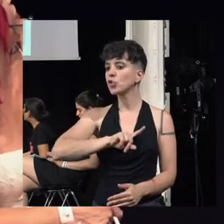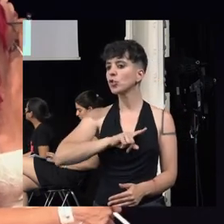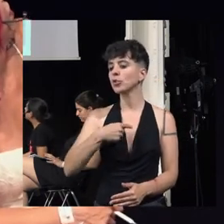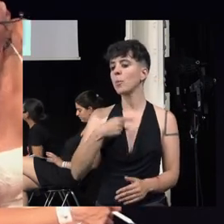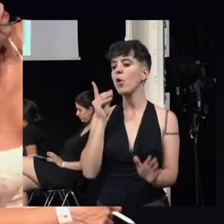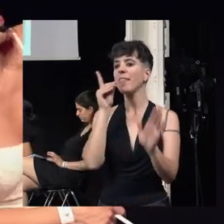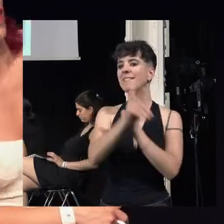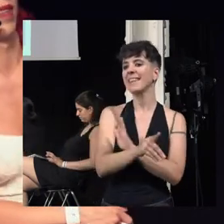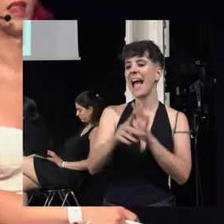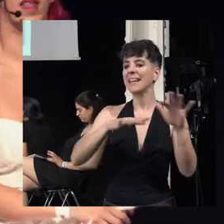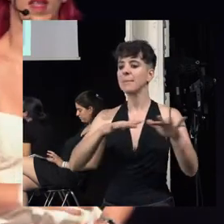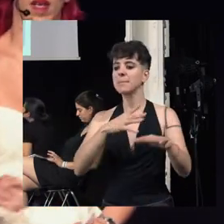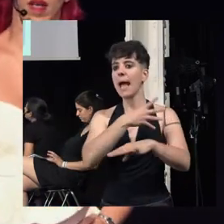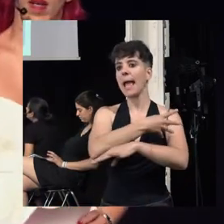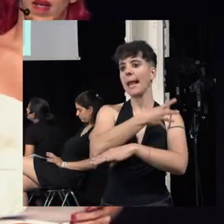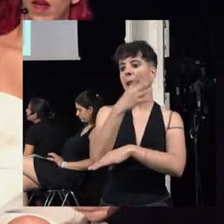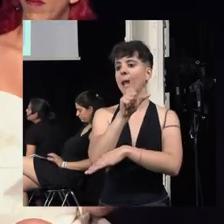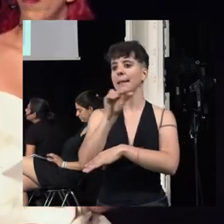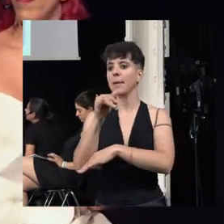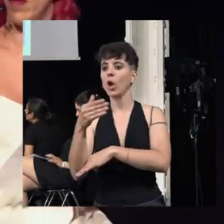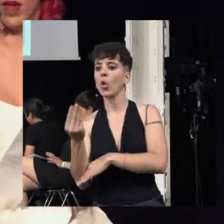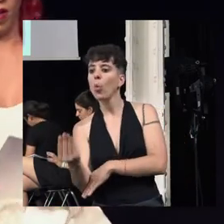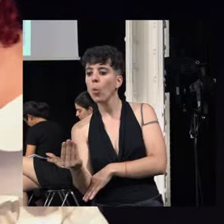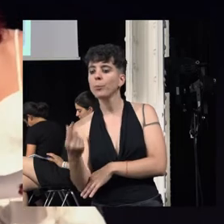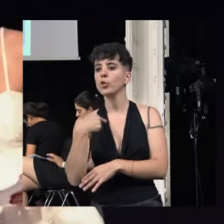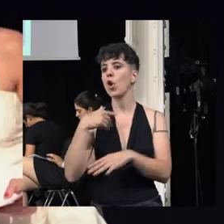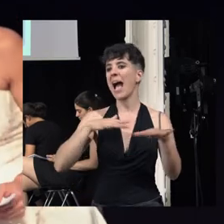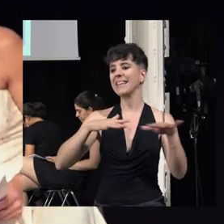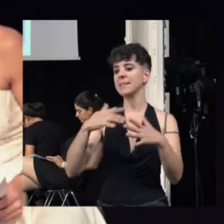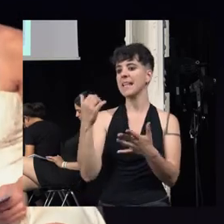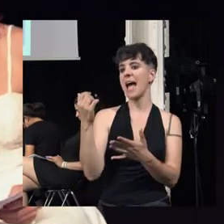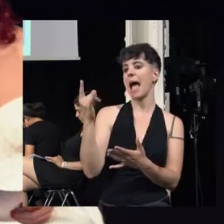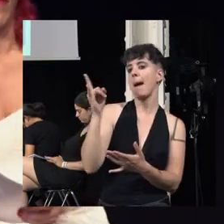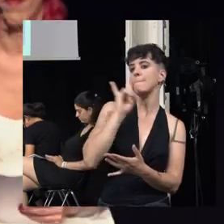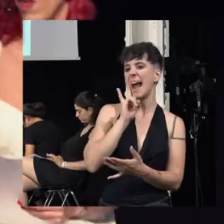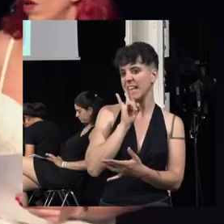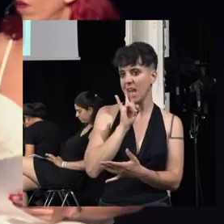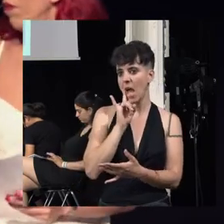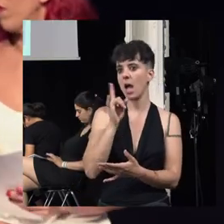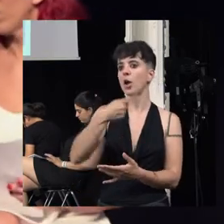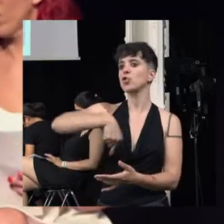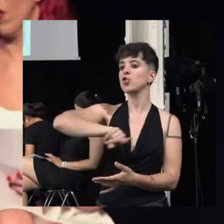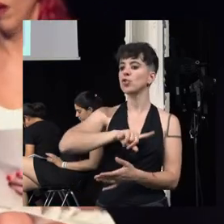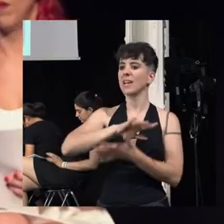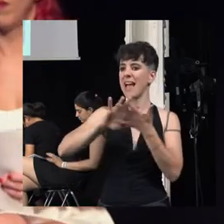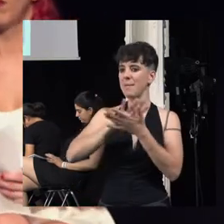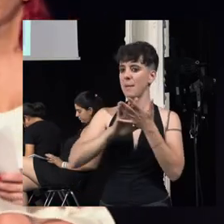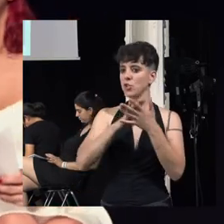ponía activista LGTBIQ, yo me defino como activista marica. Nosotras hablamos habitualmente de disidencia